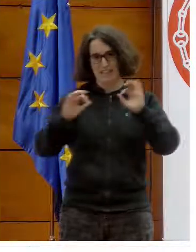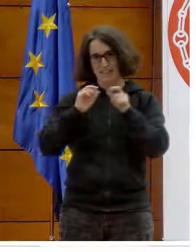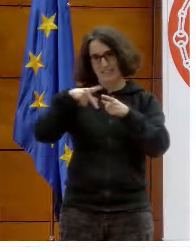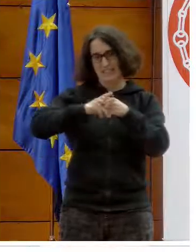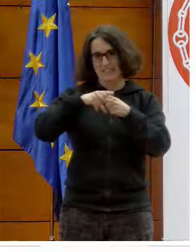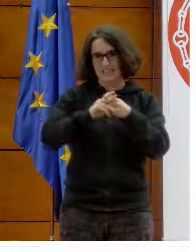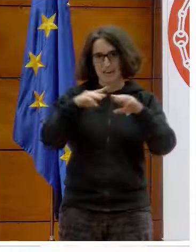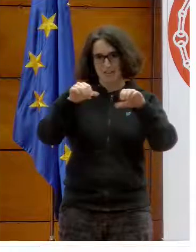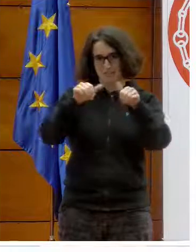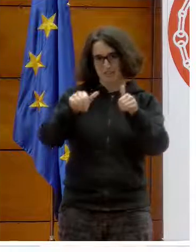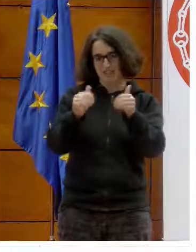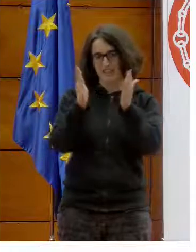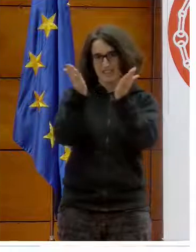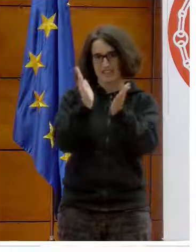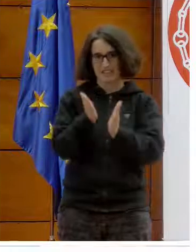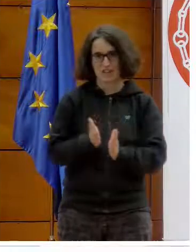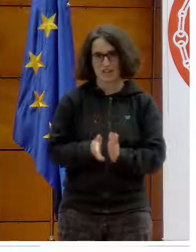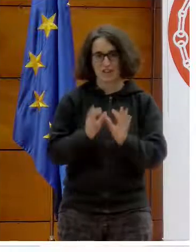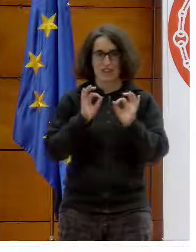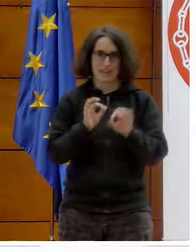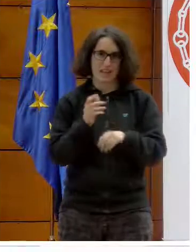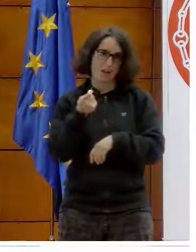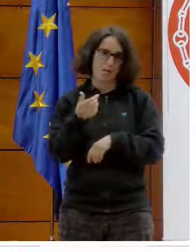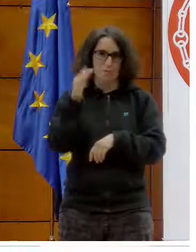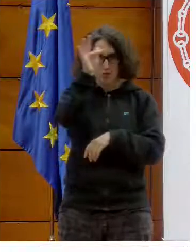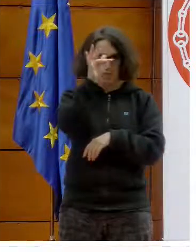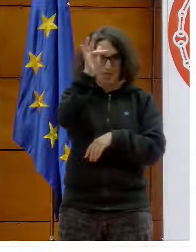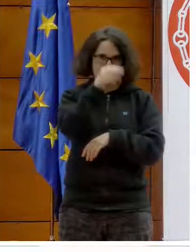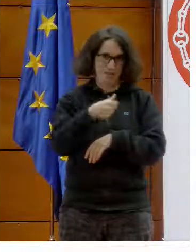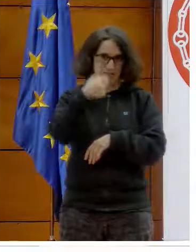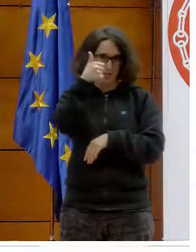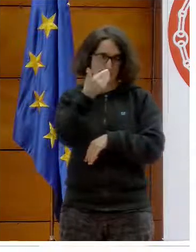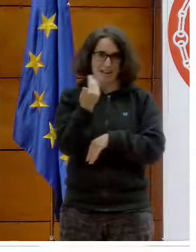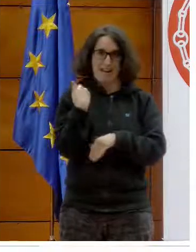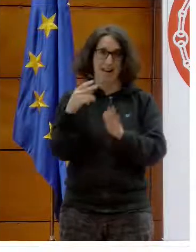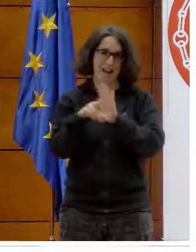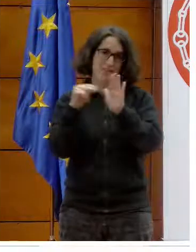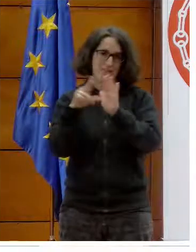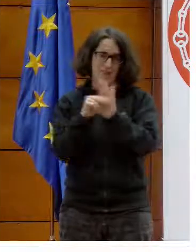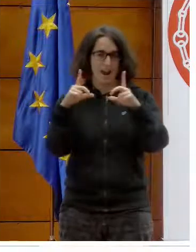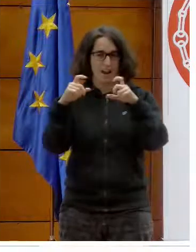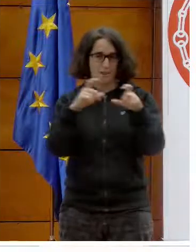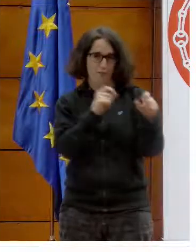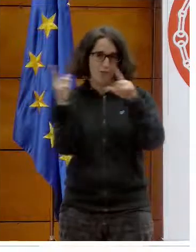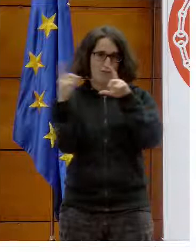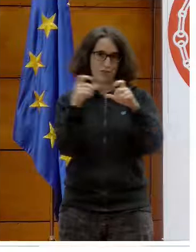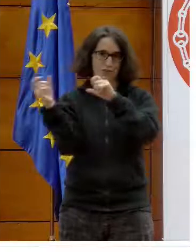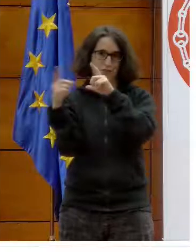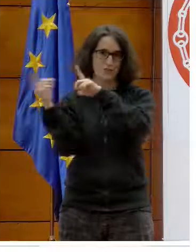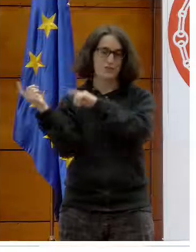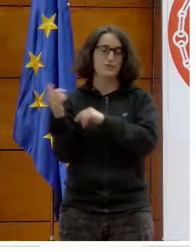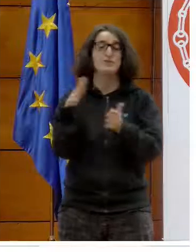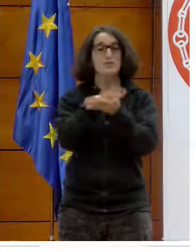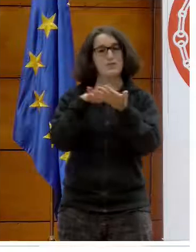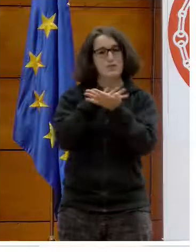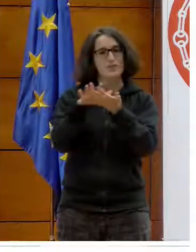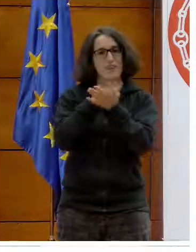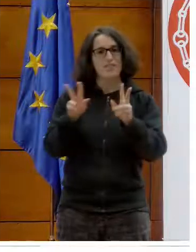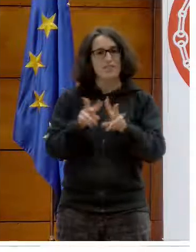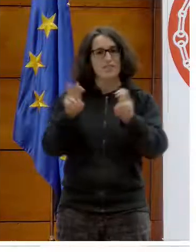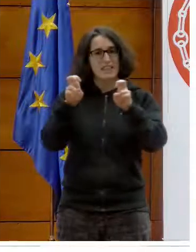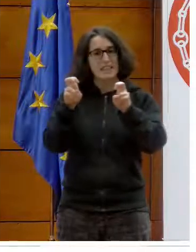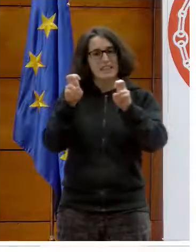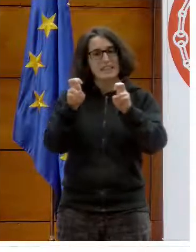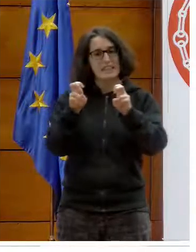más teórica, una vez que ya nos hemos hecho idea viendo los vídeos y fotos. Y sobre todo os hablaré de los pasos previos